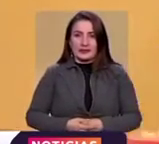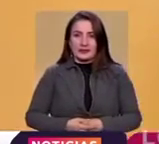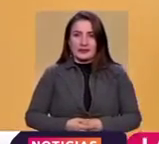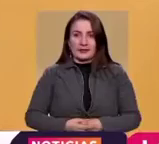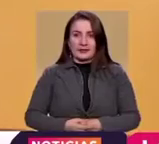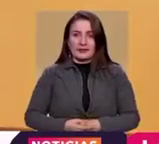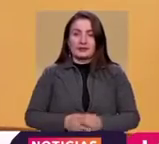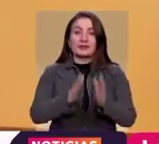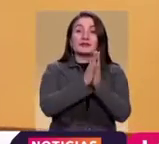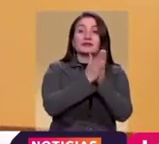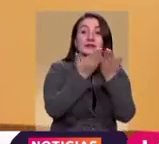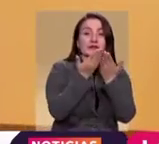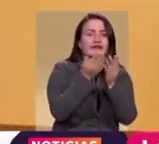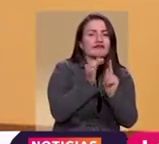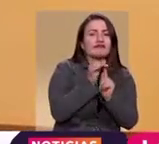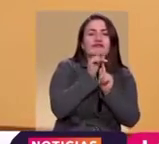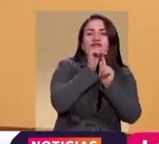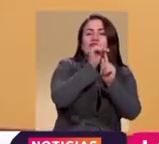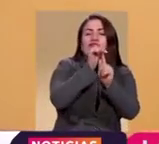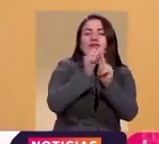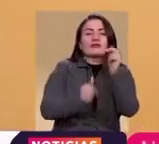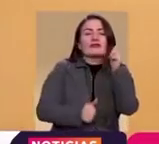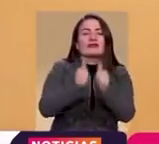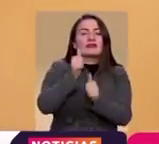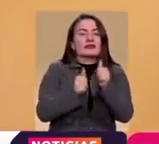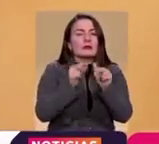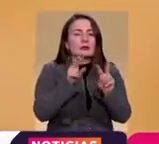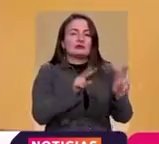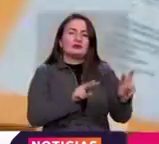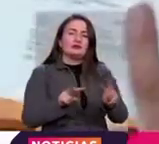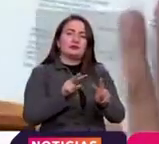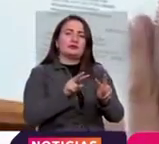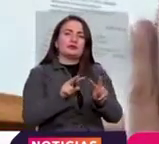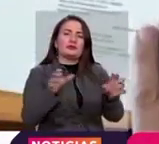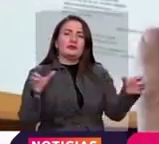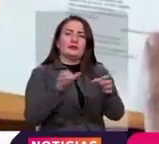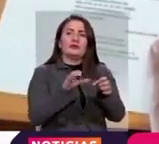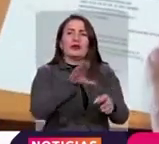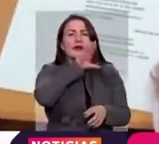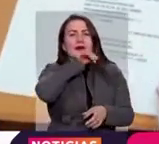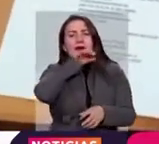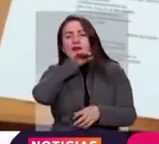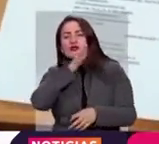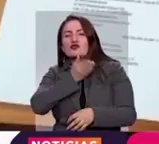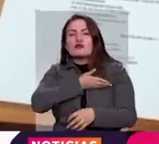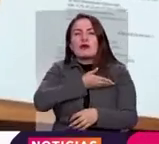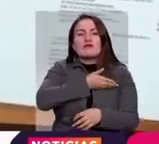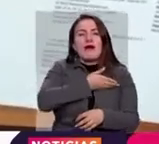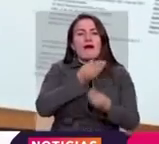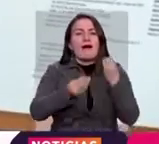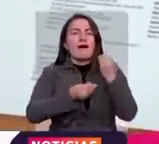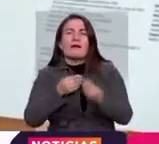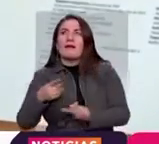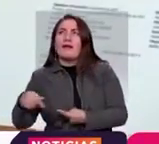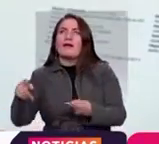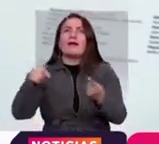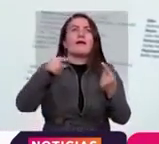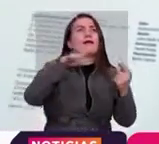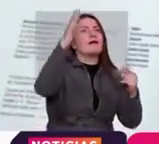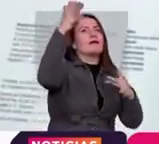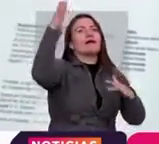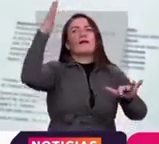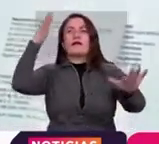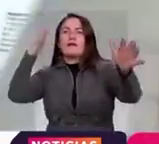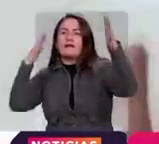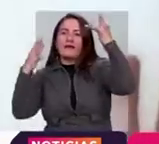Iniciamos con el libro Lo Más Especial, el cual nos adentra en una charla entre un pequeño ganso y su mamá mientras recorren el bosque al estar